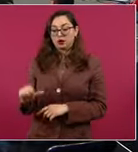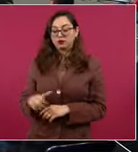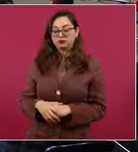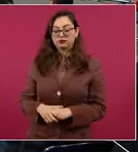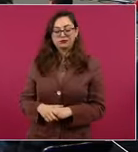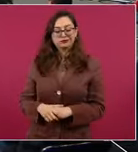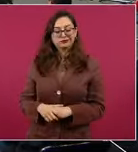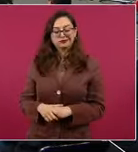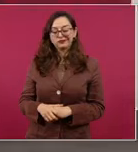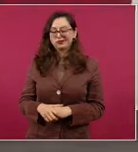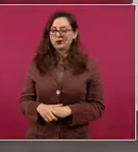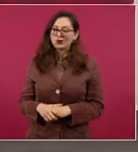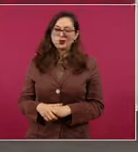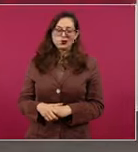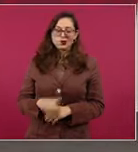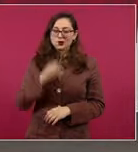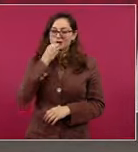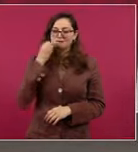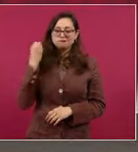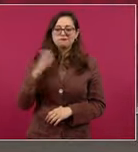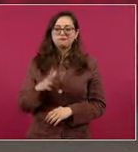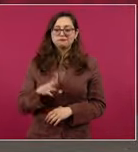una persona excepcional,